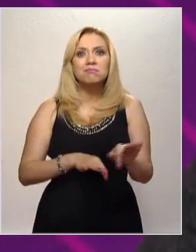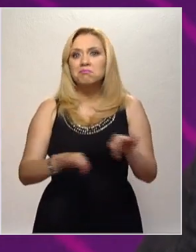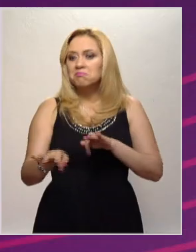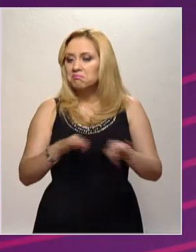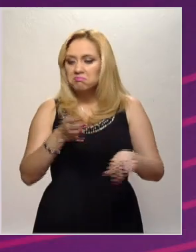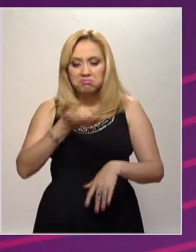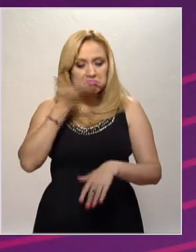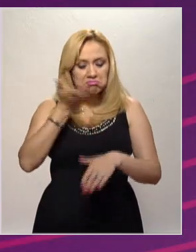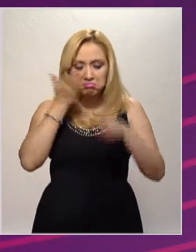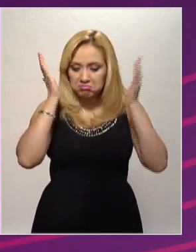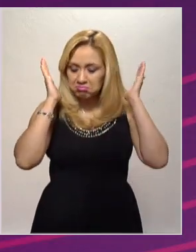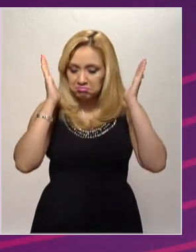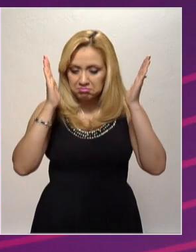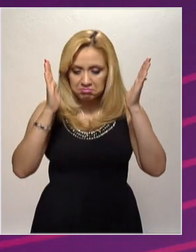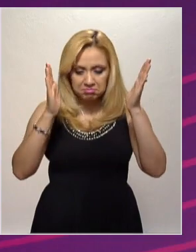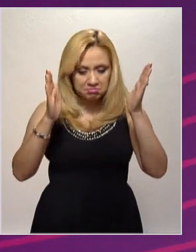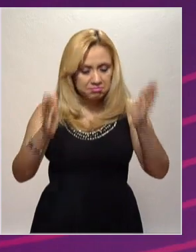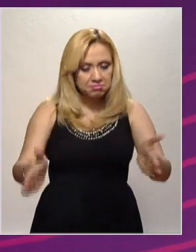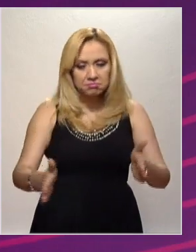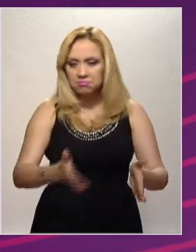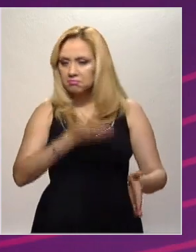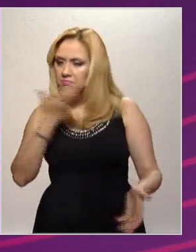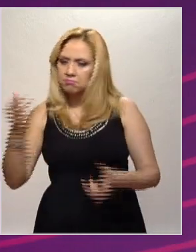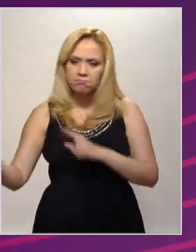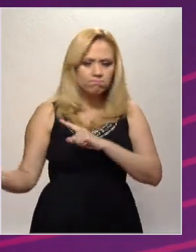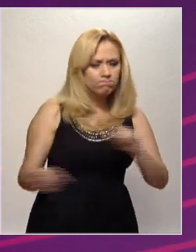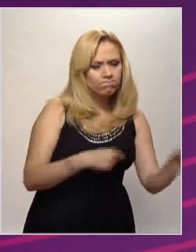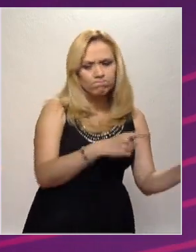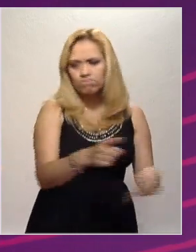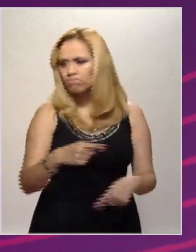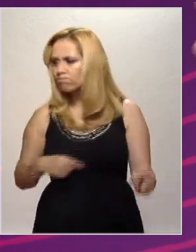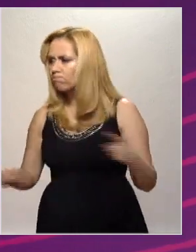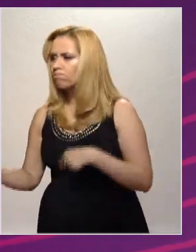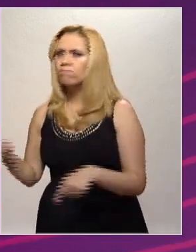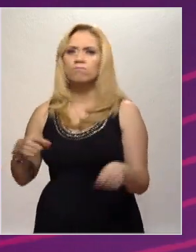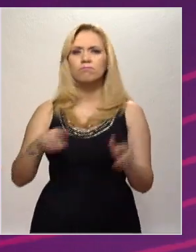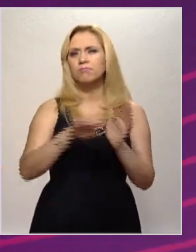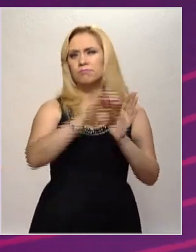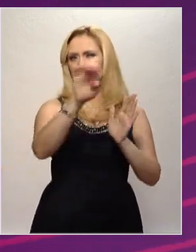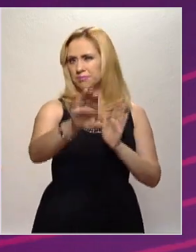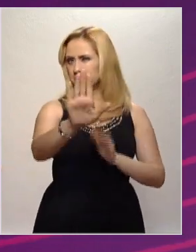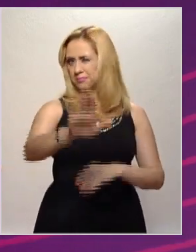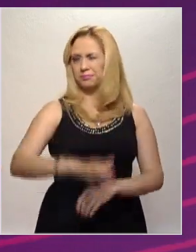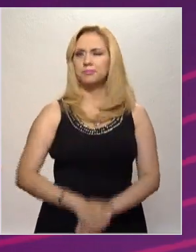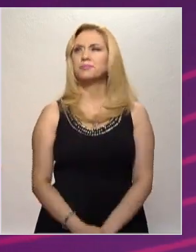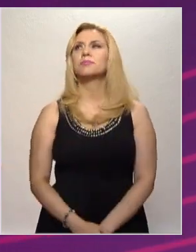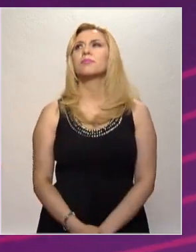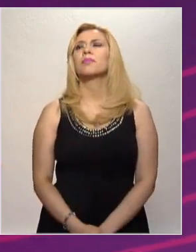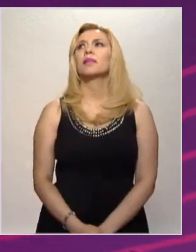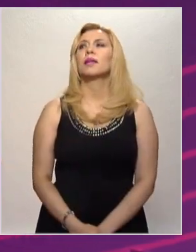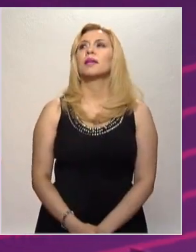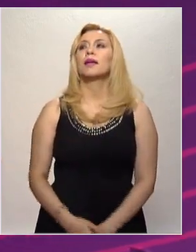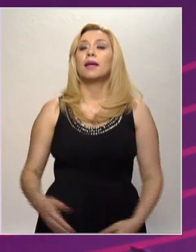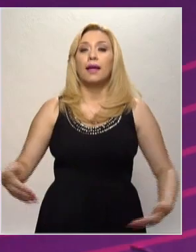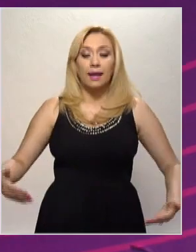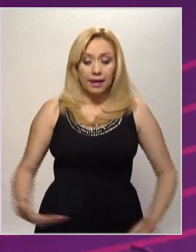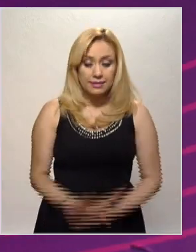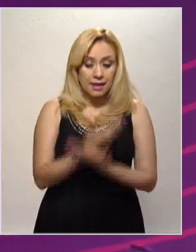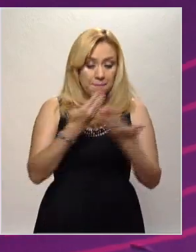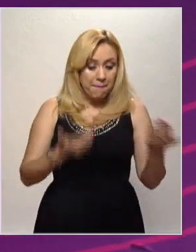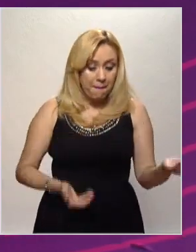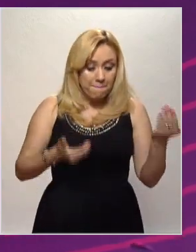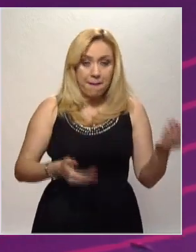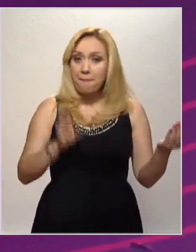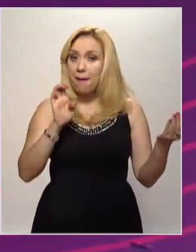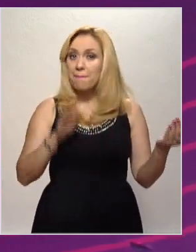actuación demuestran cómo están ejercitando ese poder médico. Doy ejemplos. Nace el bebé y lo